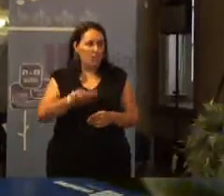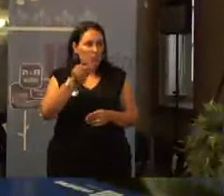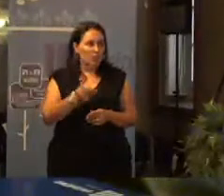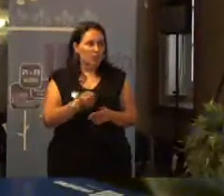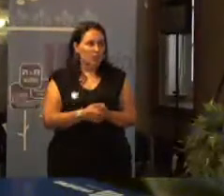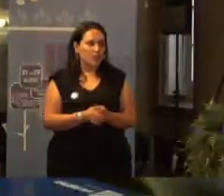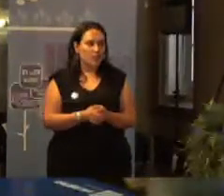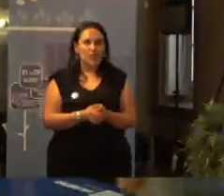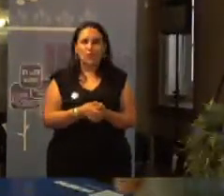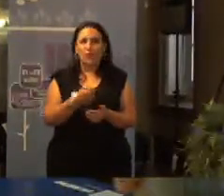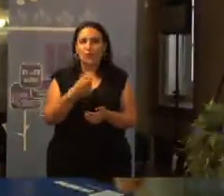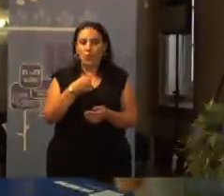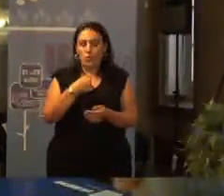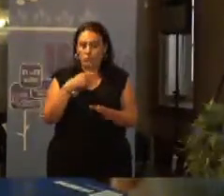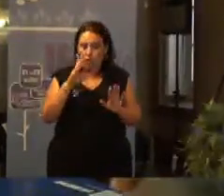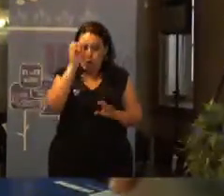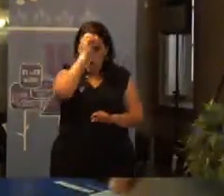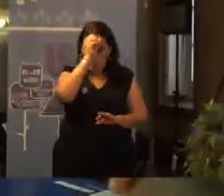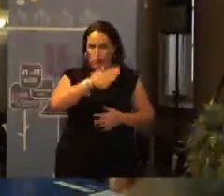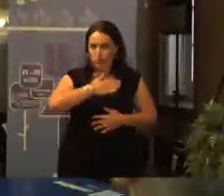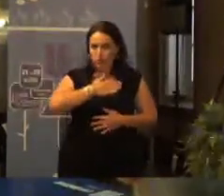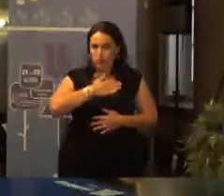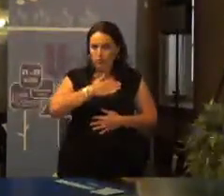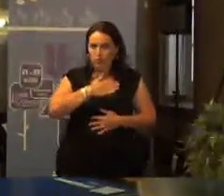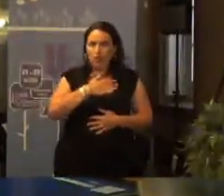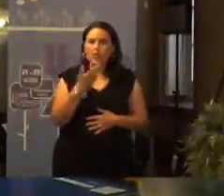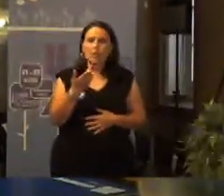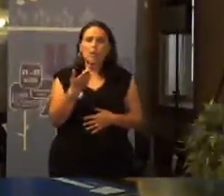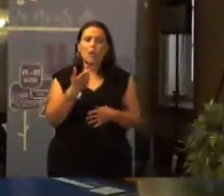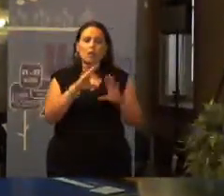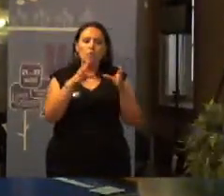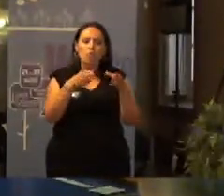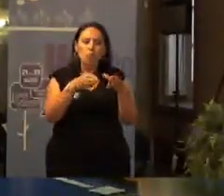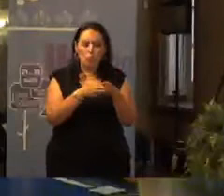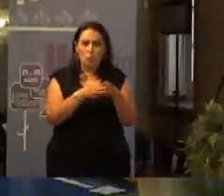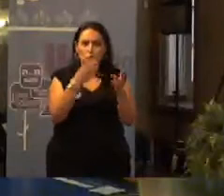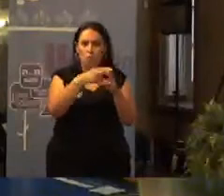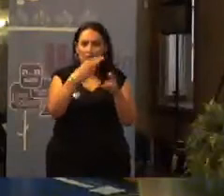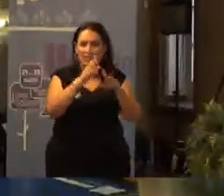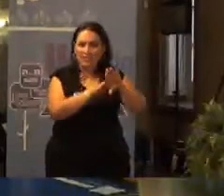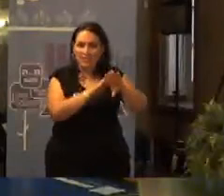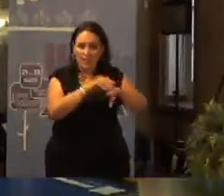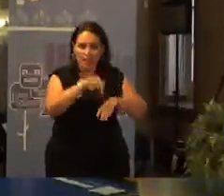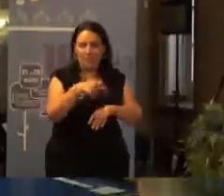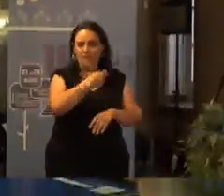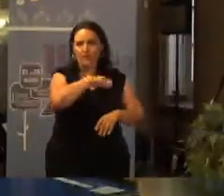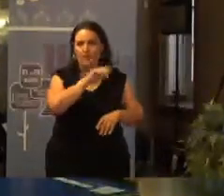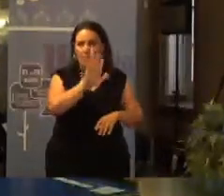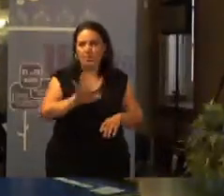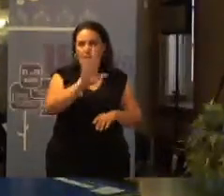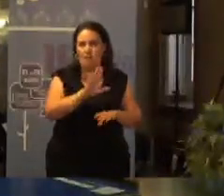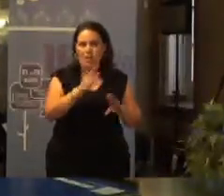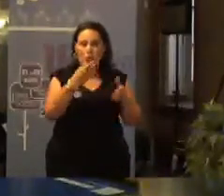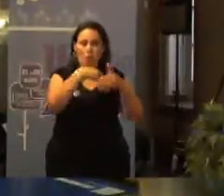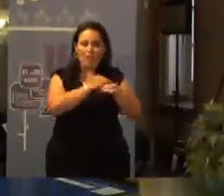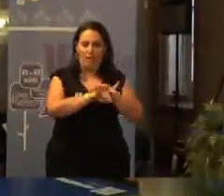en conta a miña convicción. A miña convicción é que as forzas políticas de esquerda a nivel de Estado español teñen metido nunha gaveta e